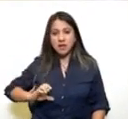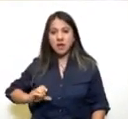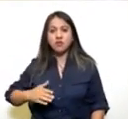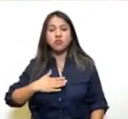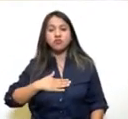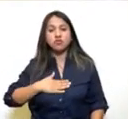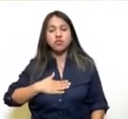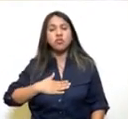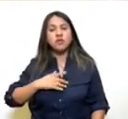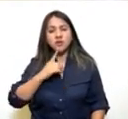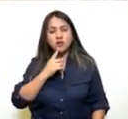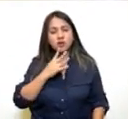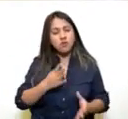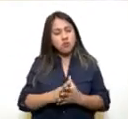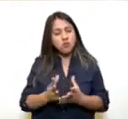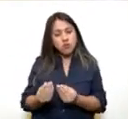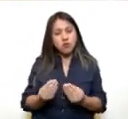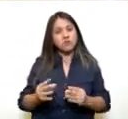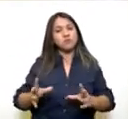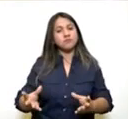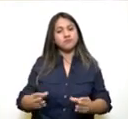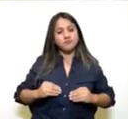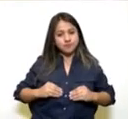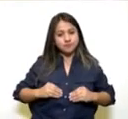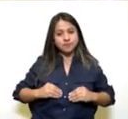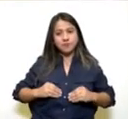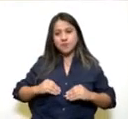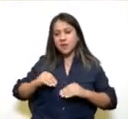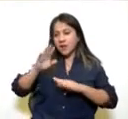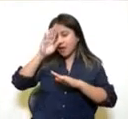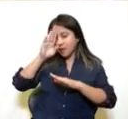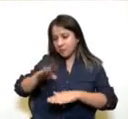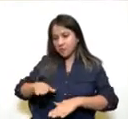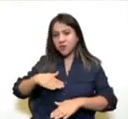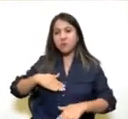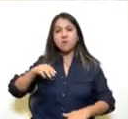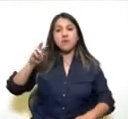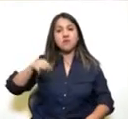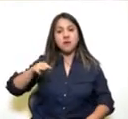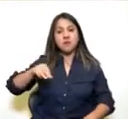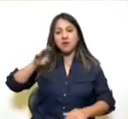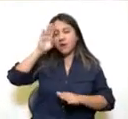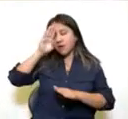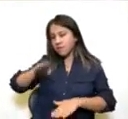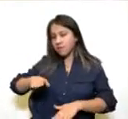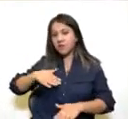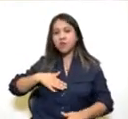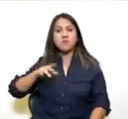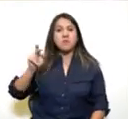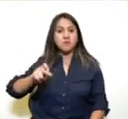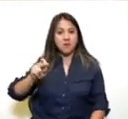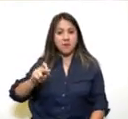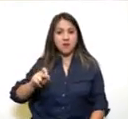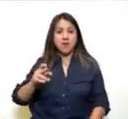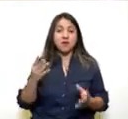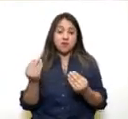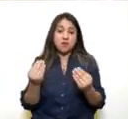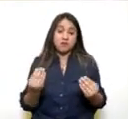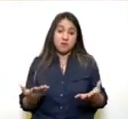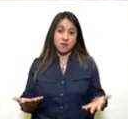muy inmersos en mi admiro a mi madre ya mi padre por supuesto y lógicamente